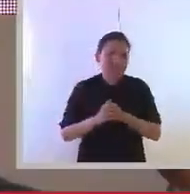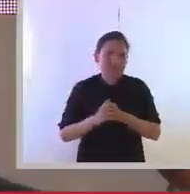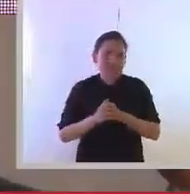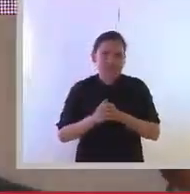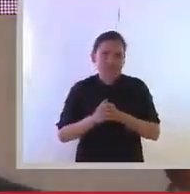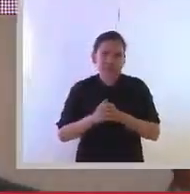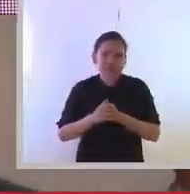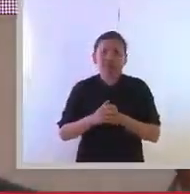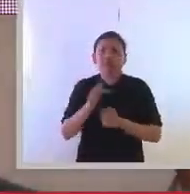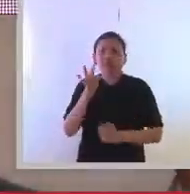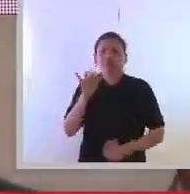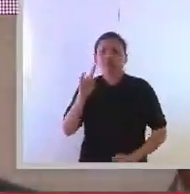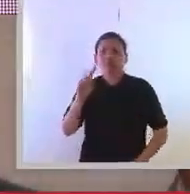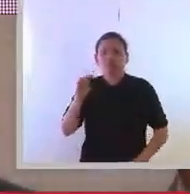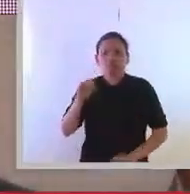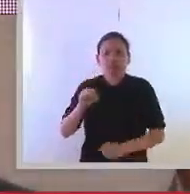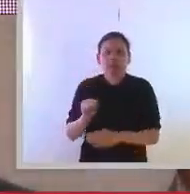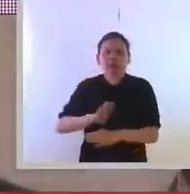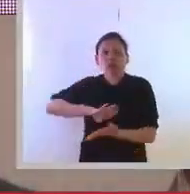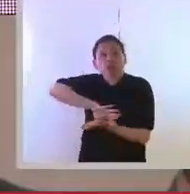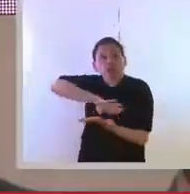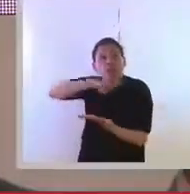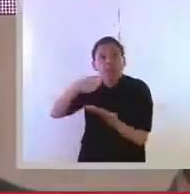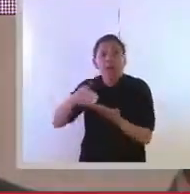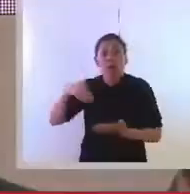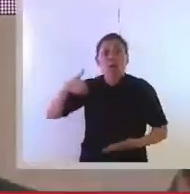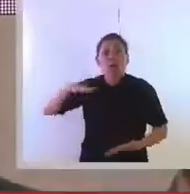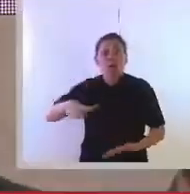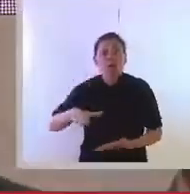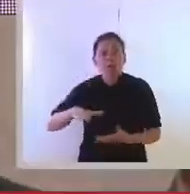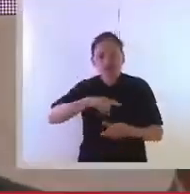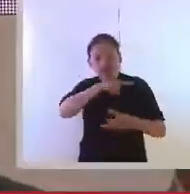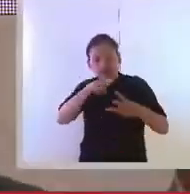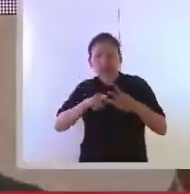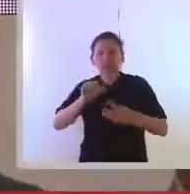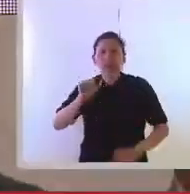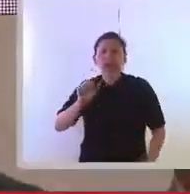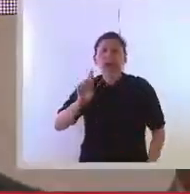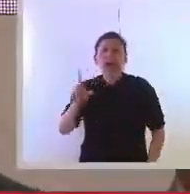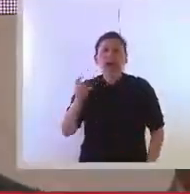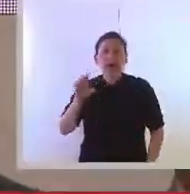es Tumaco, Buenaventura y Argelia.